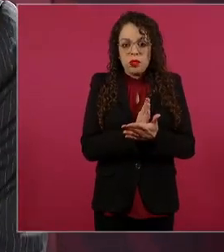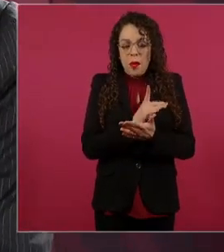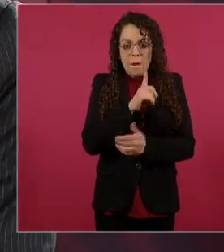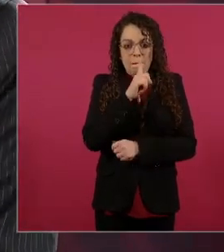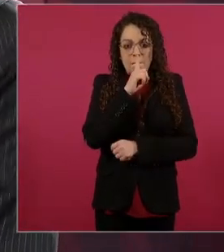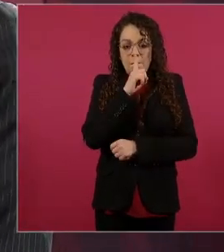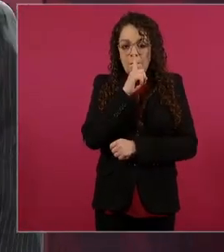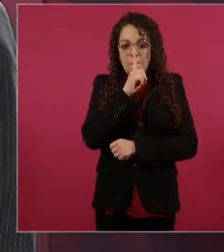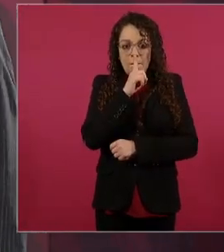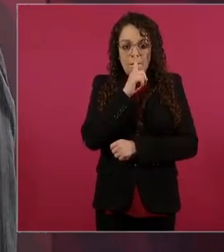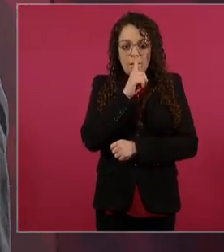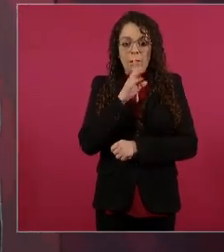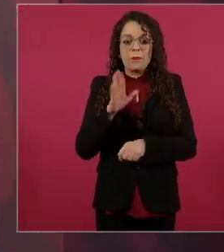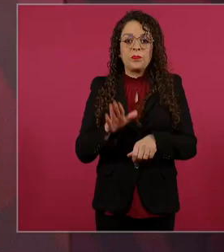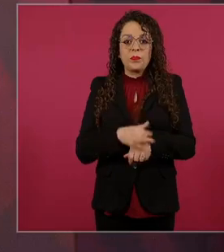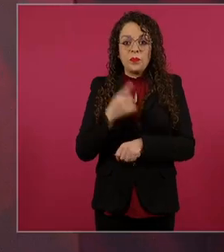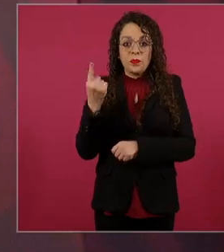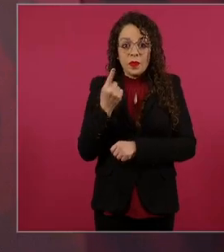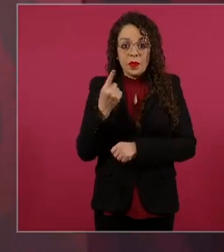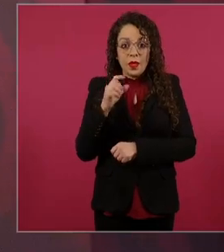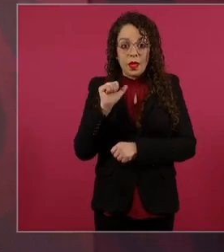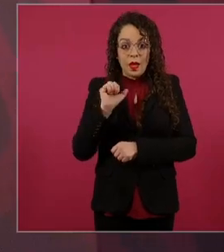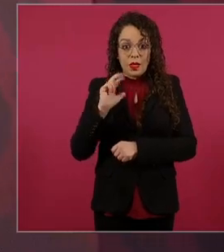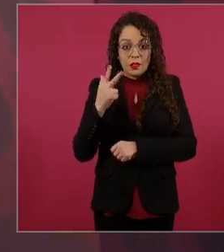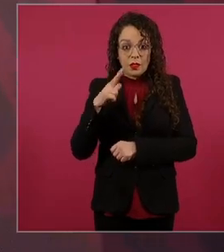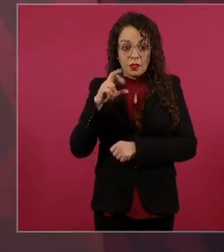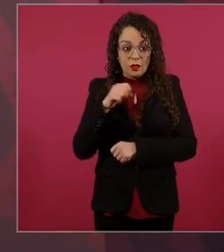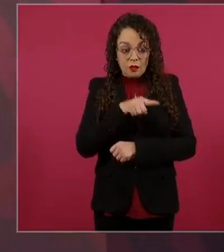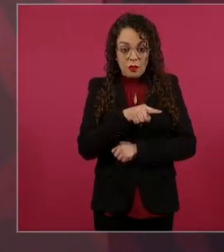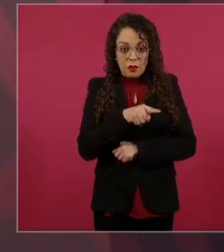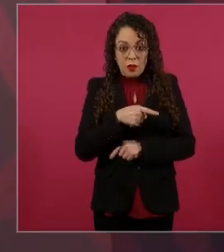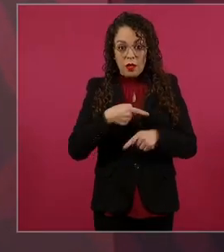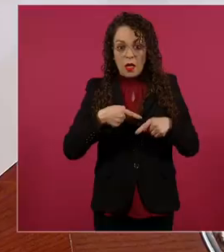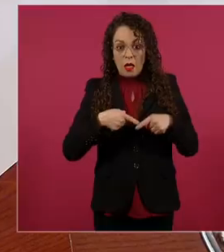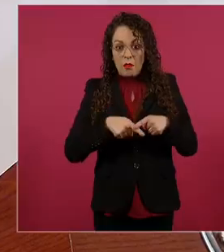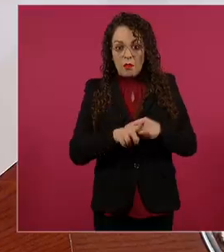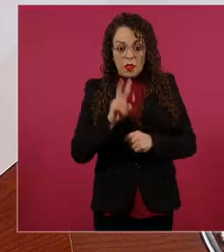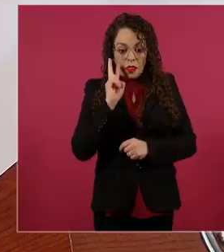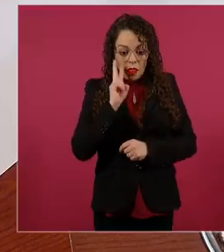se empiezan a encontrar los archivos los telegramas